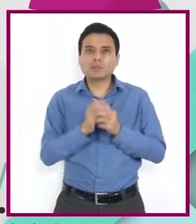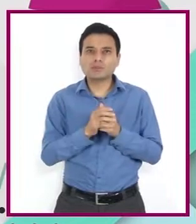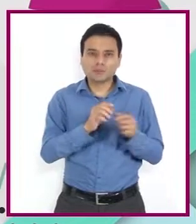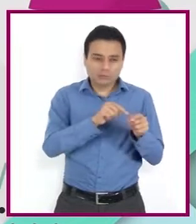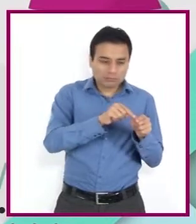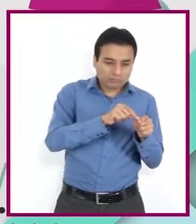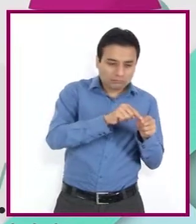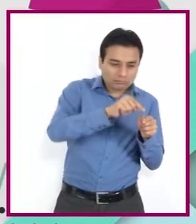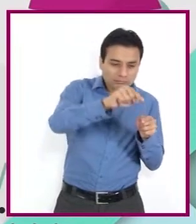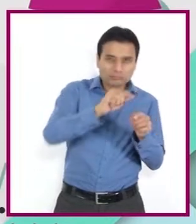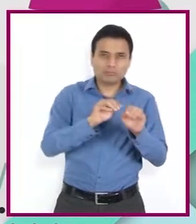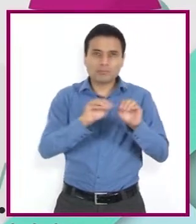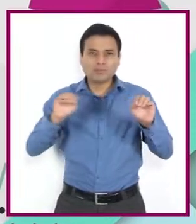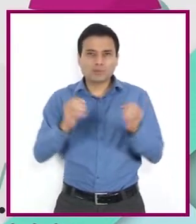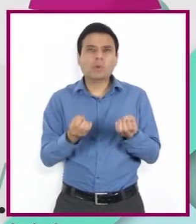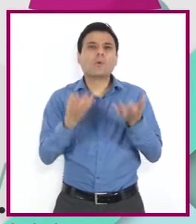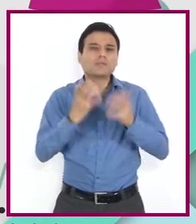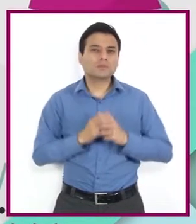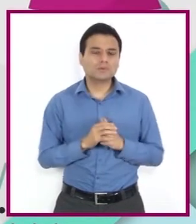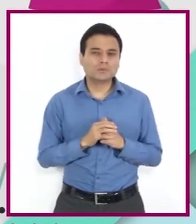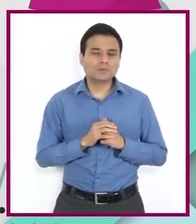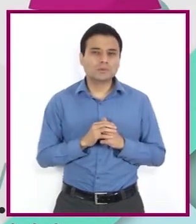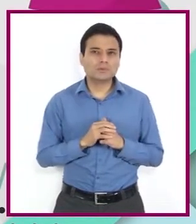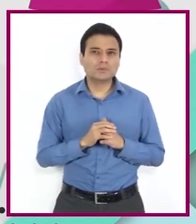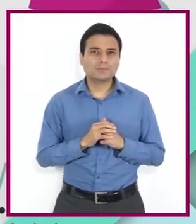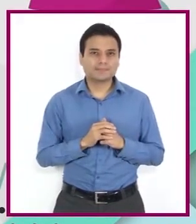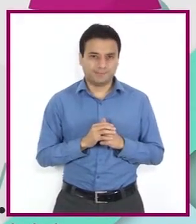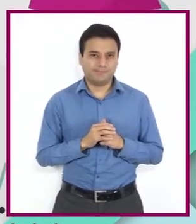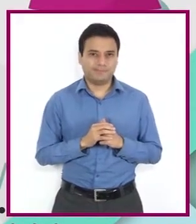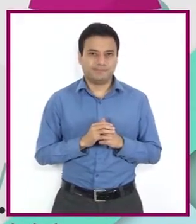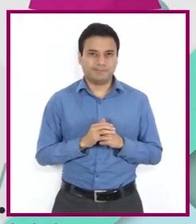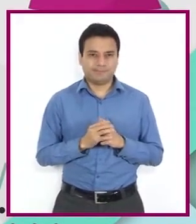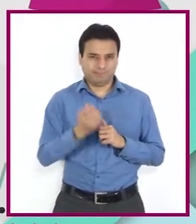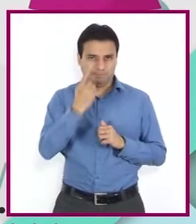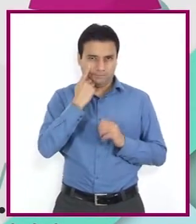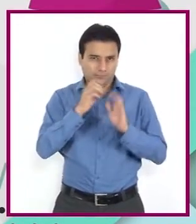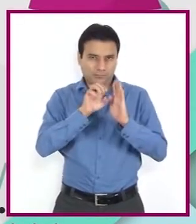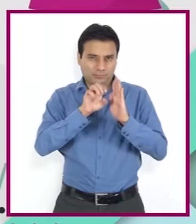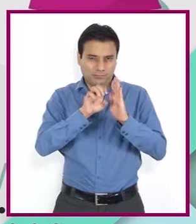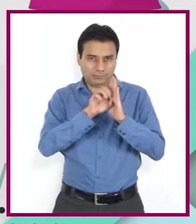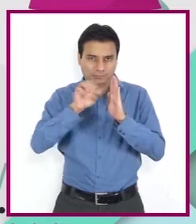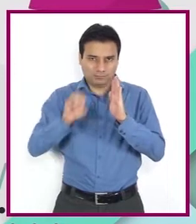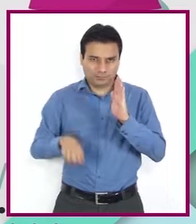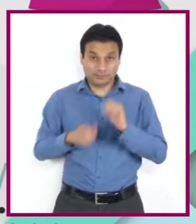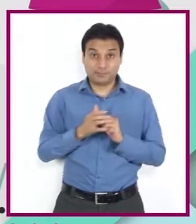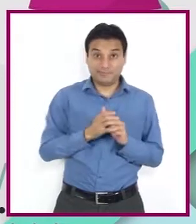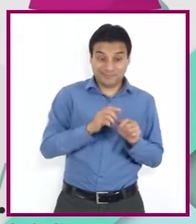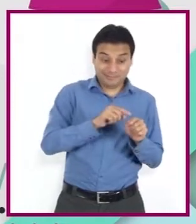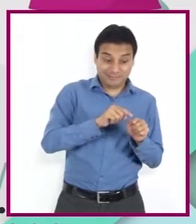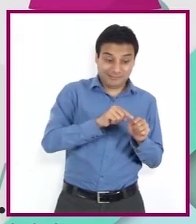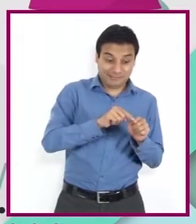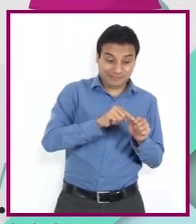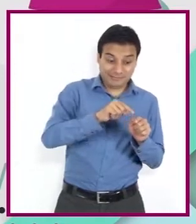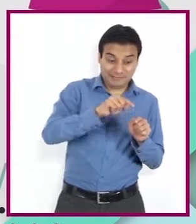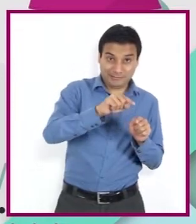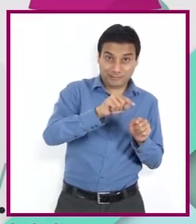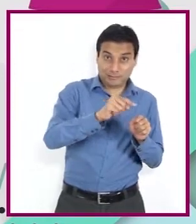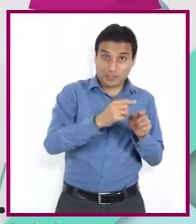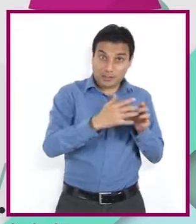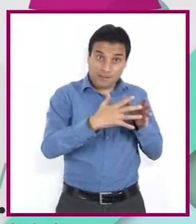condiciones en cada caso? Mientras mayor es la medida del ancho del jardín, ¿la medida del largo del